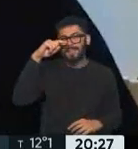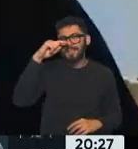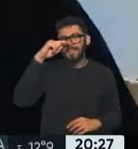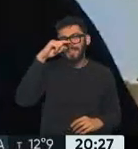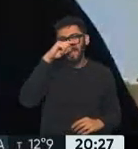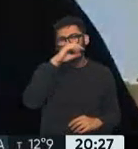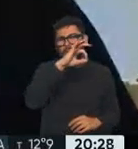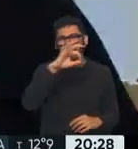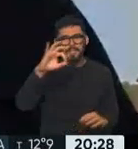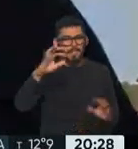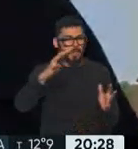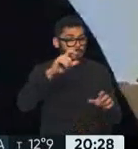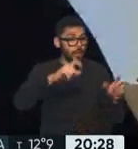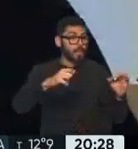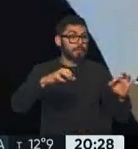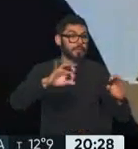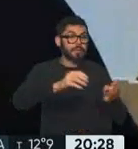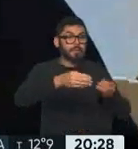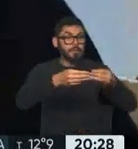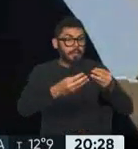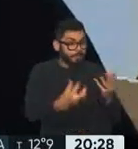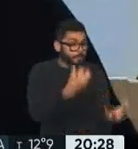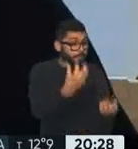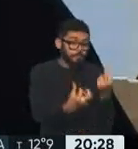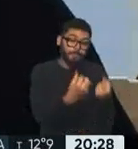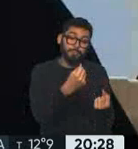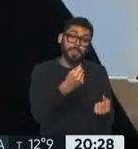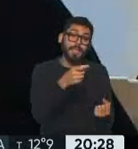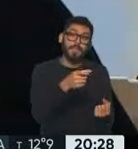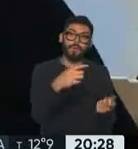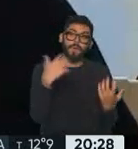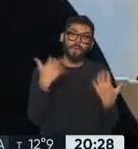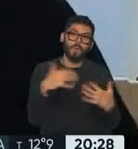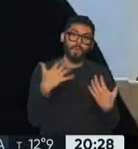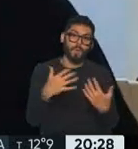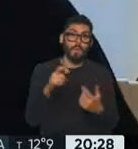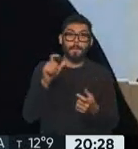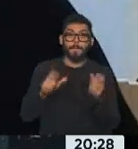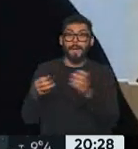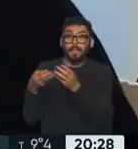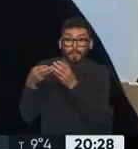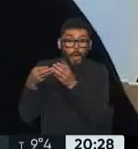de sobrevivientes? La verdad que fue una tarea heroica también de los que hicieron